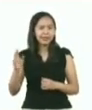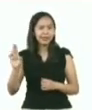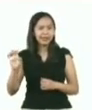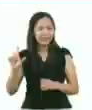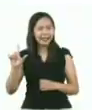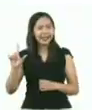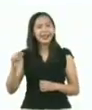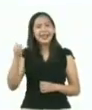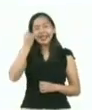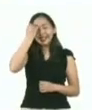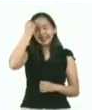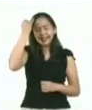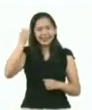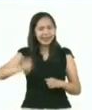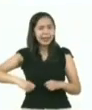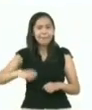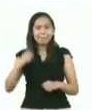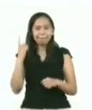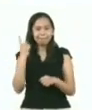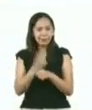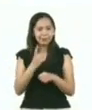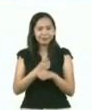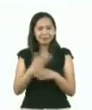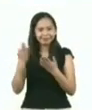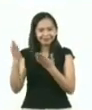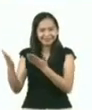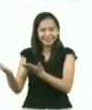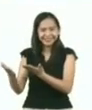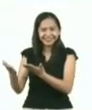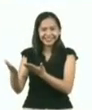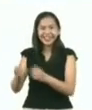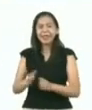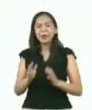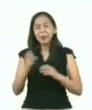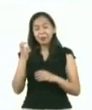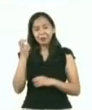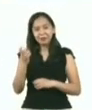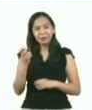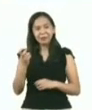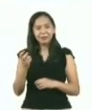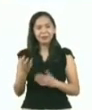idea original, así que por eso está aquí Clara y por eso